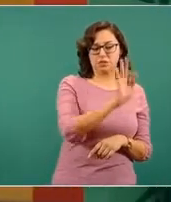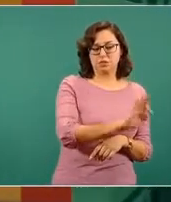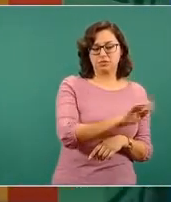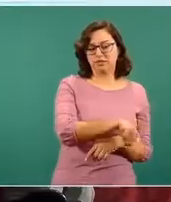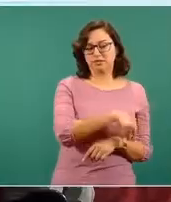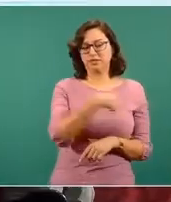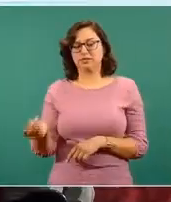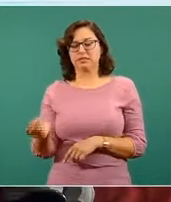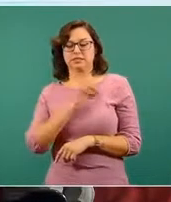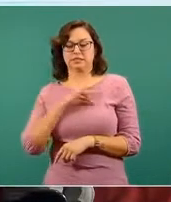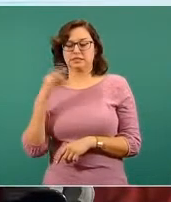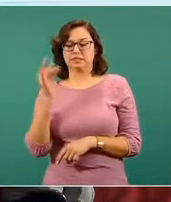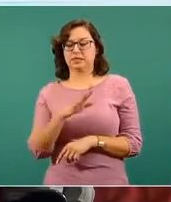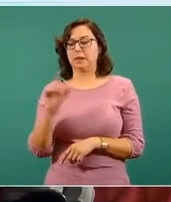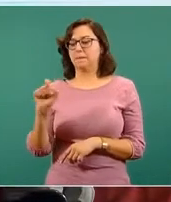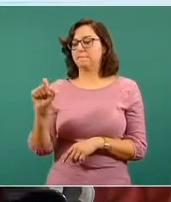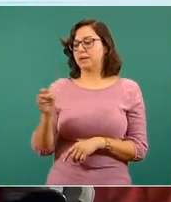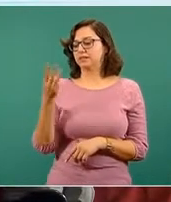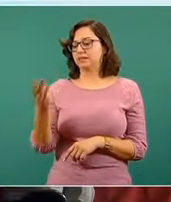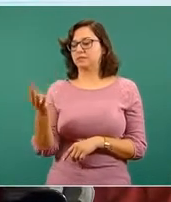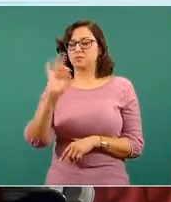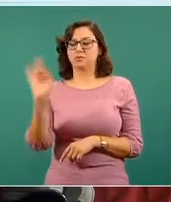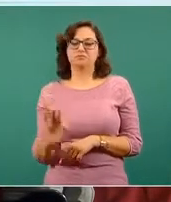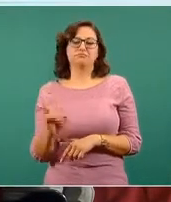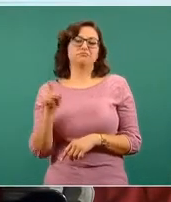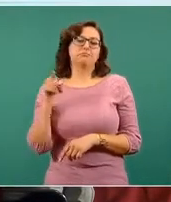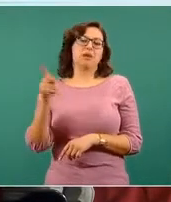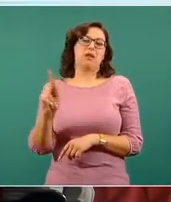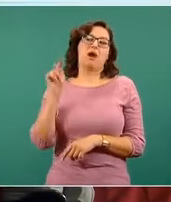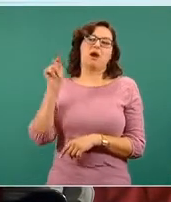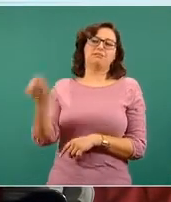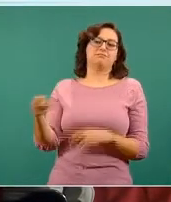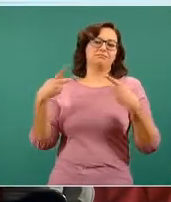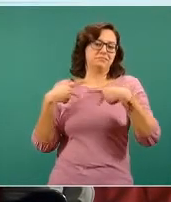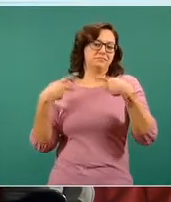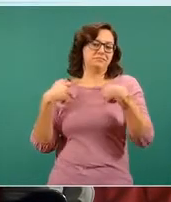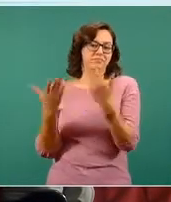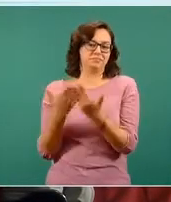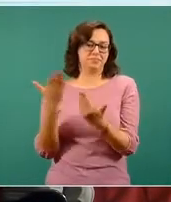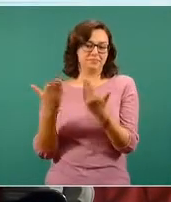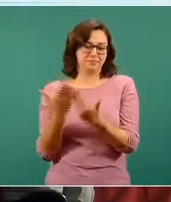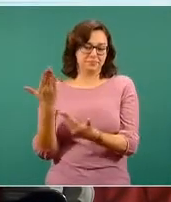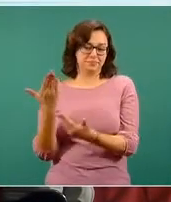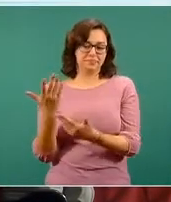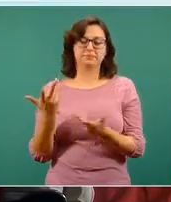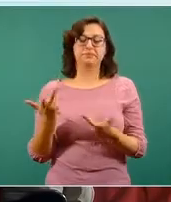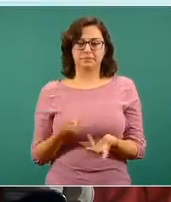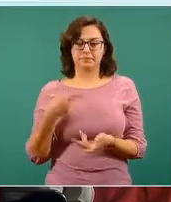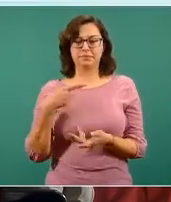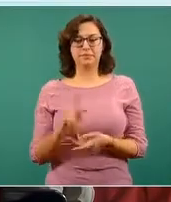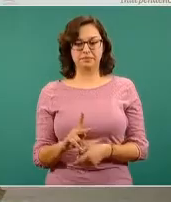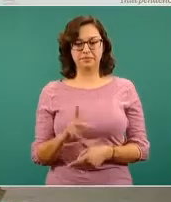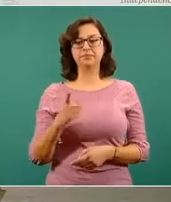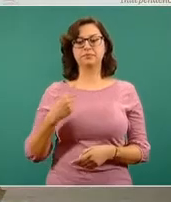del 23%, porque tiene una población sustancialmente menor que la de México. Pero estamos avanzando